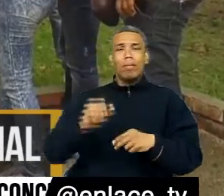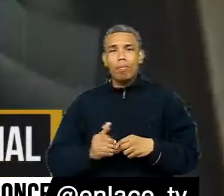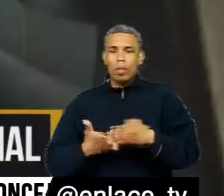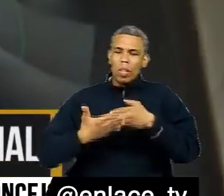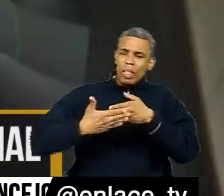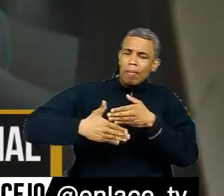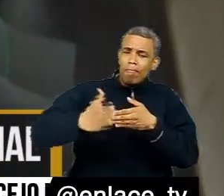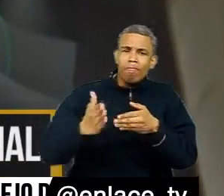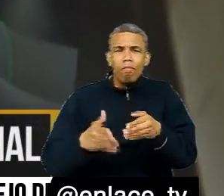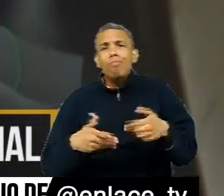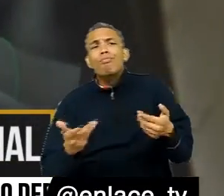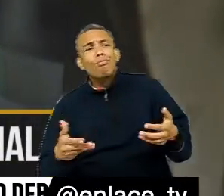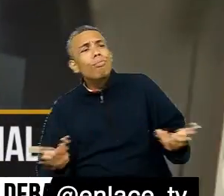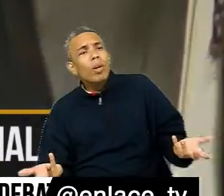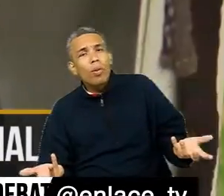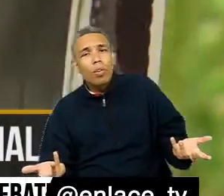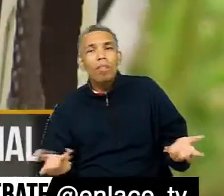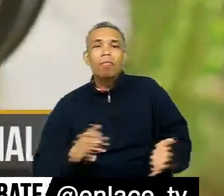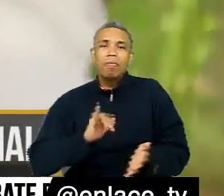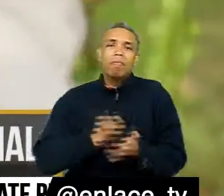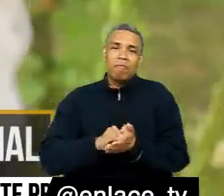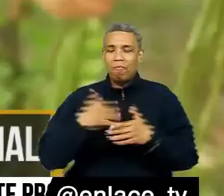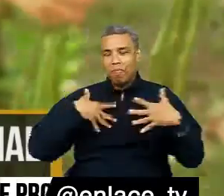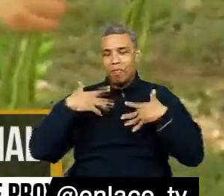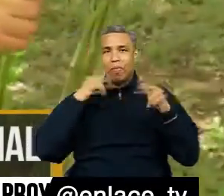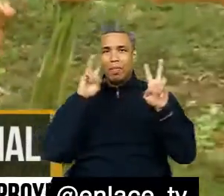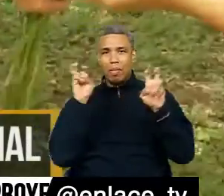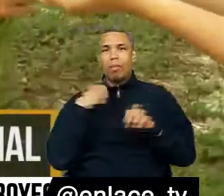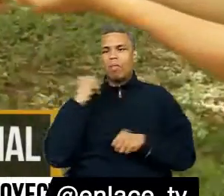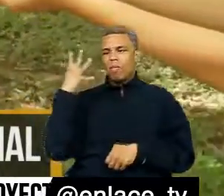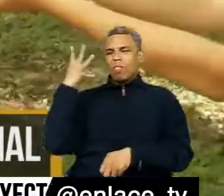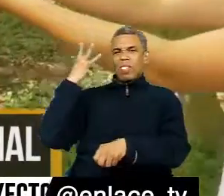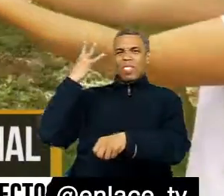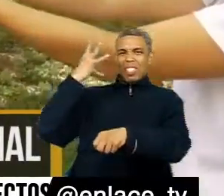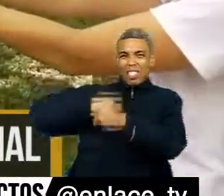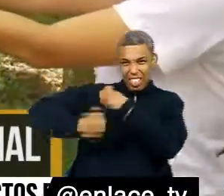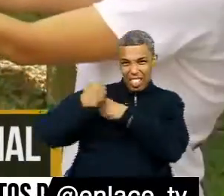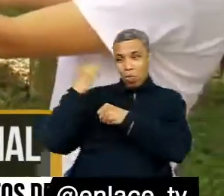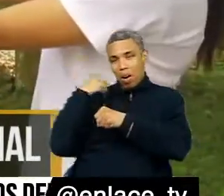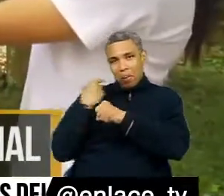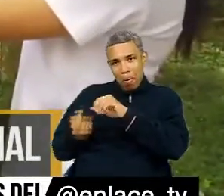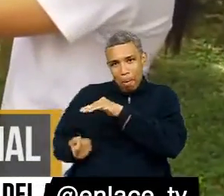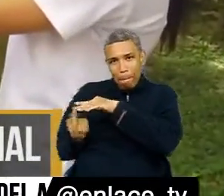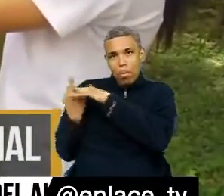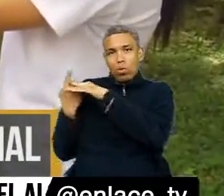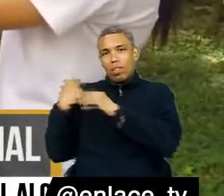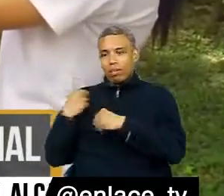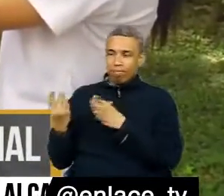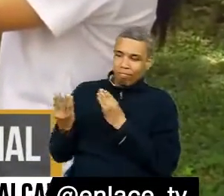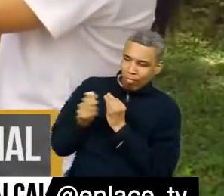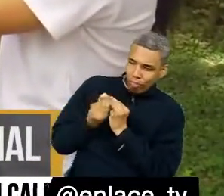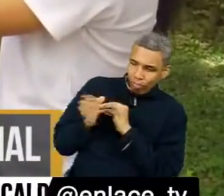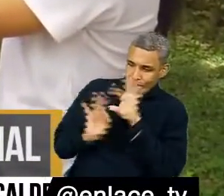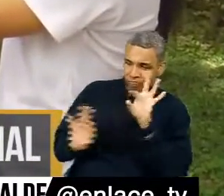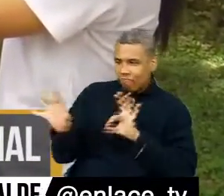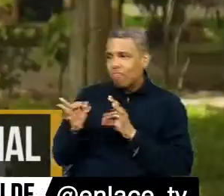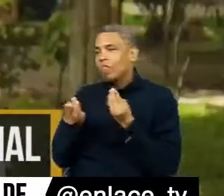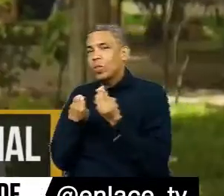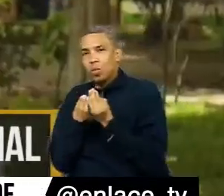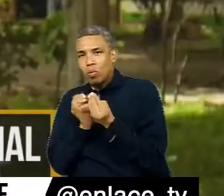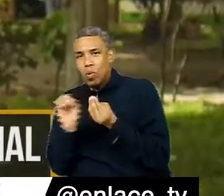en Colombia. Desde hace 5 años se formó este grupo de teatro que pertenece al Colegio El Castillo y que es dirigido por el docente Darwin